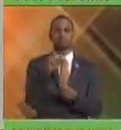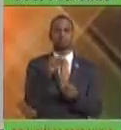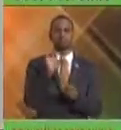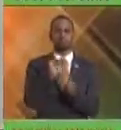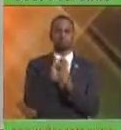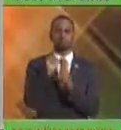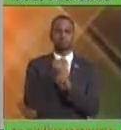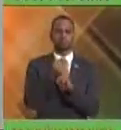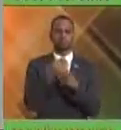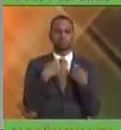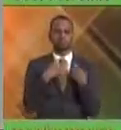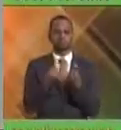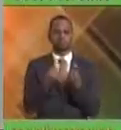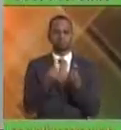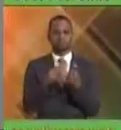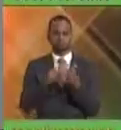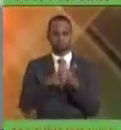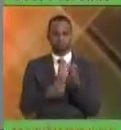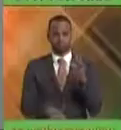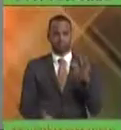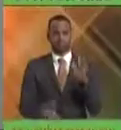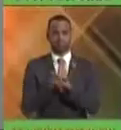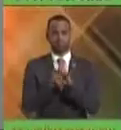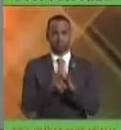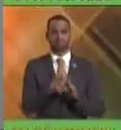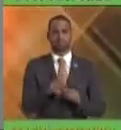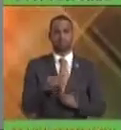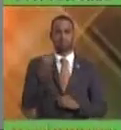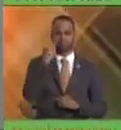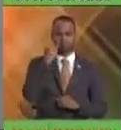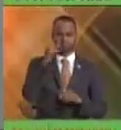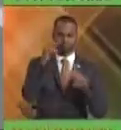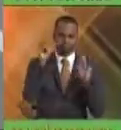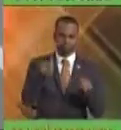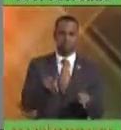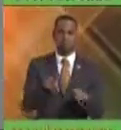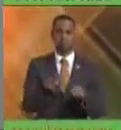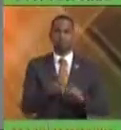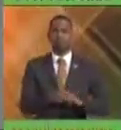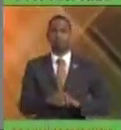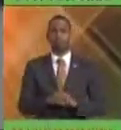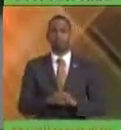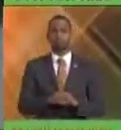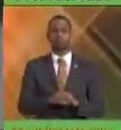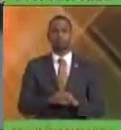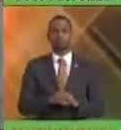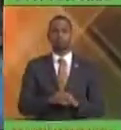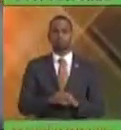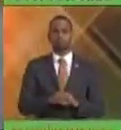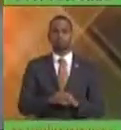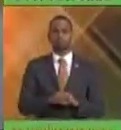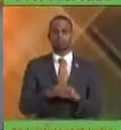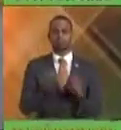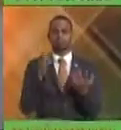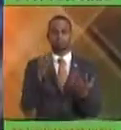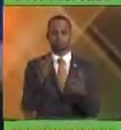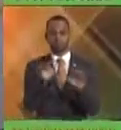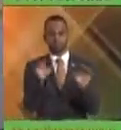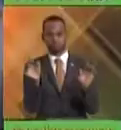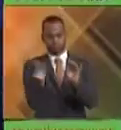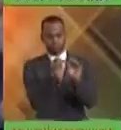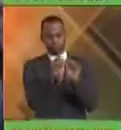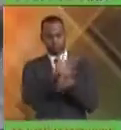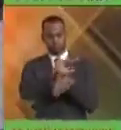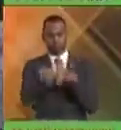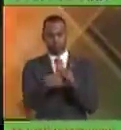condición de salud que es la que genera qué sucede si las personas porque es que hay una asociación